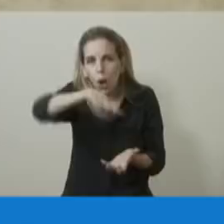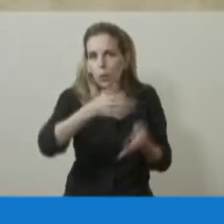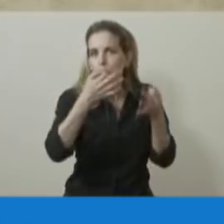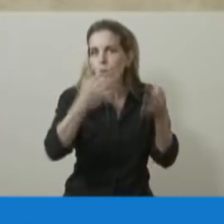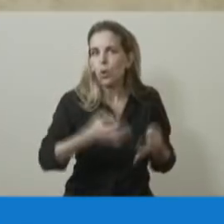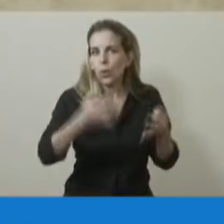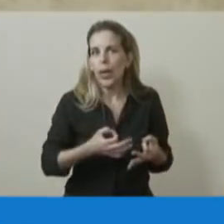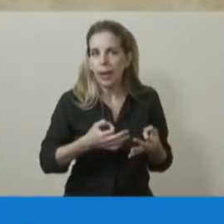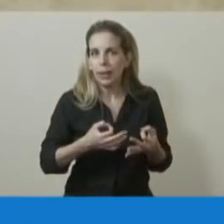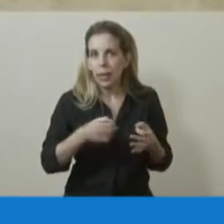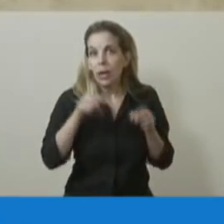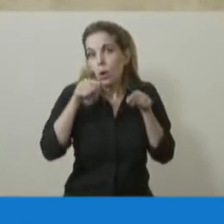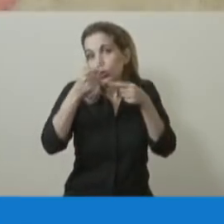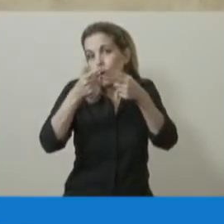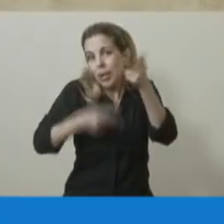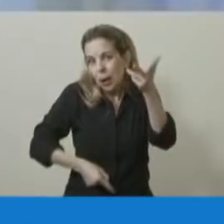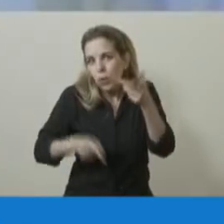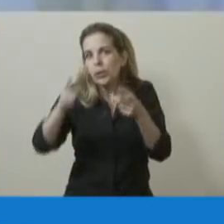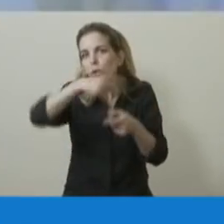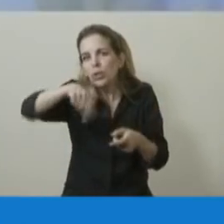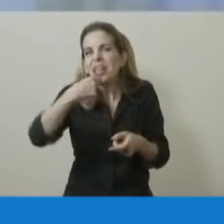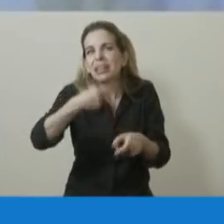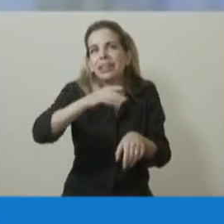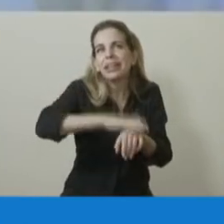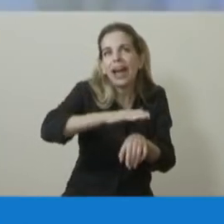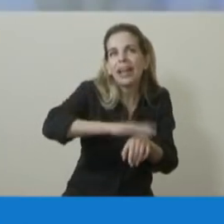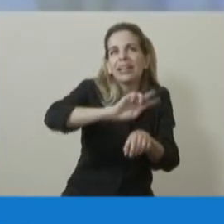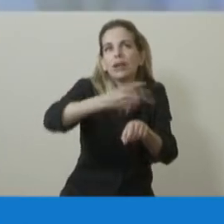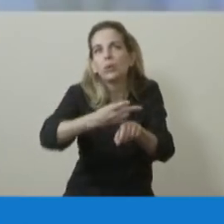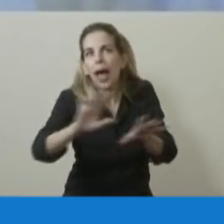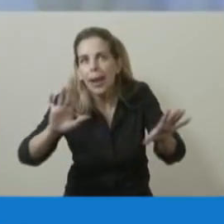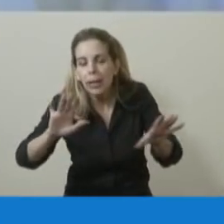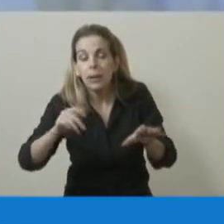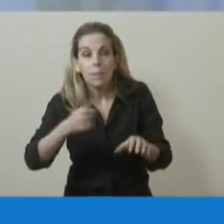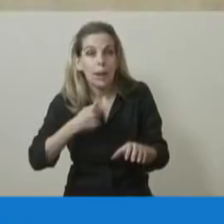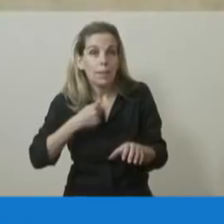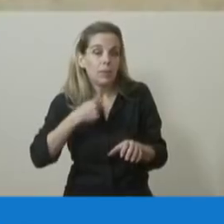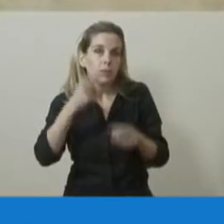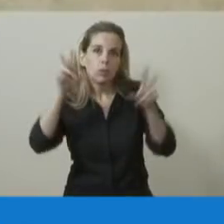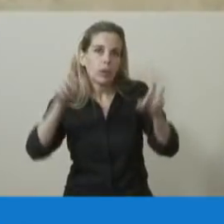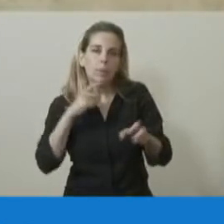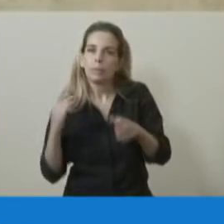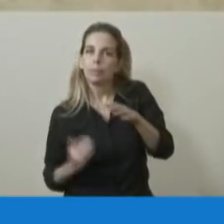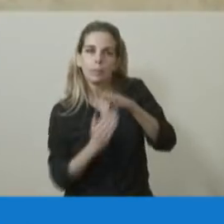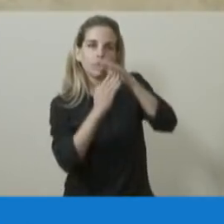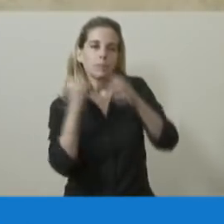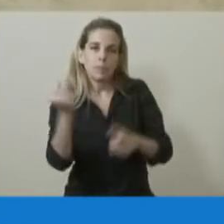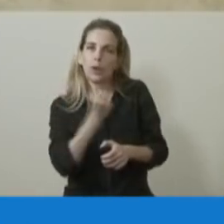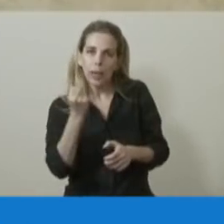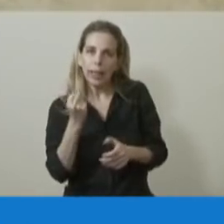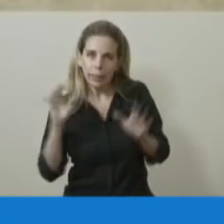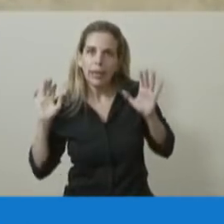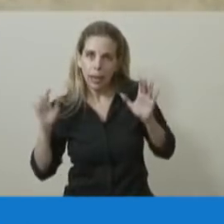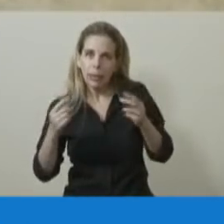con estas misiones que ustedes llaman secundarias, subsidiarias, y que para mí fueron centrales, se ganaron el reconocimiento